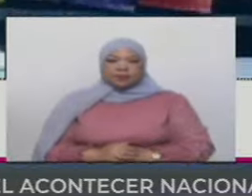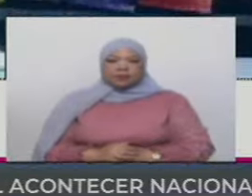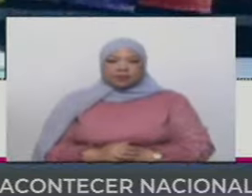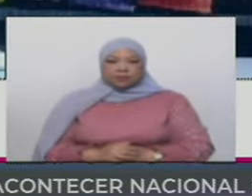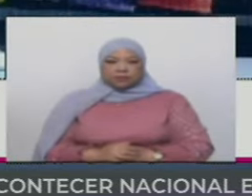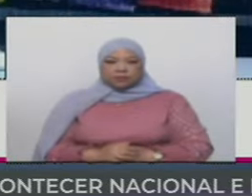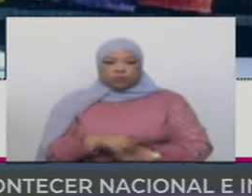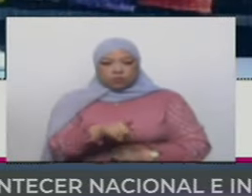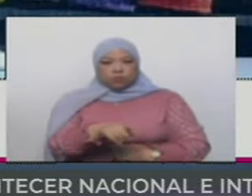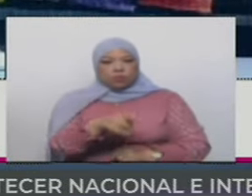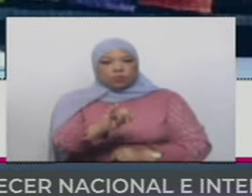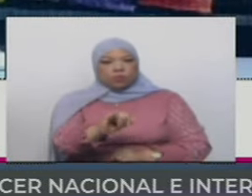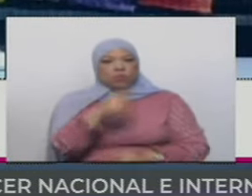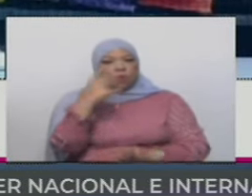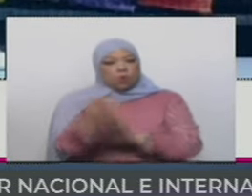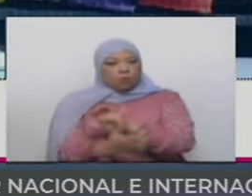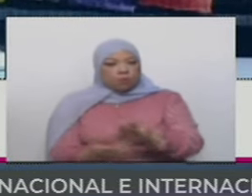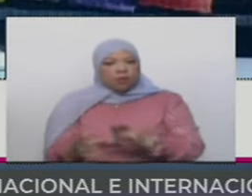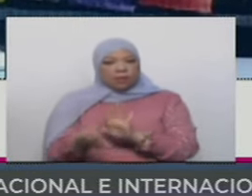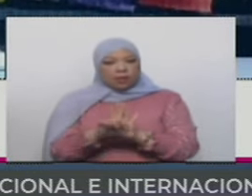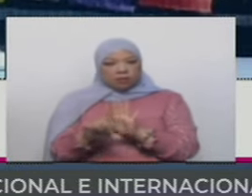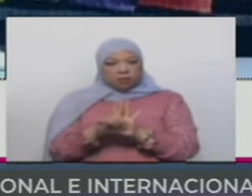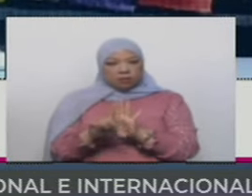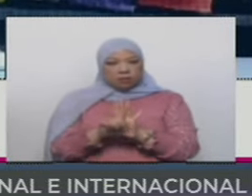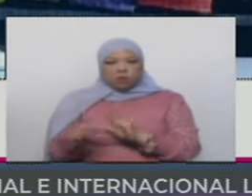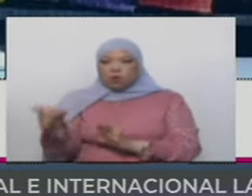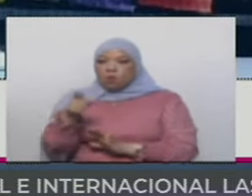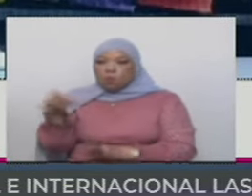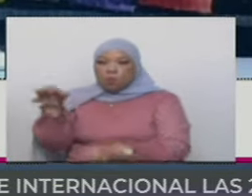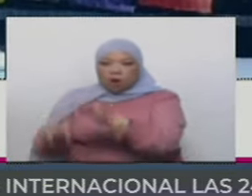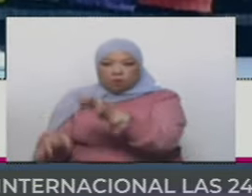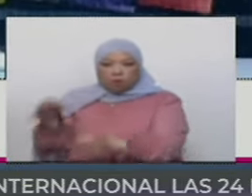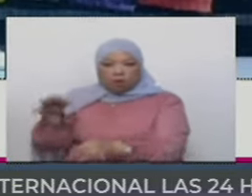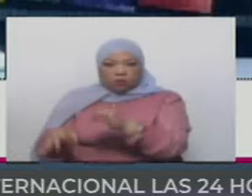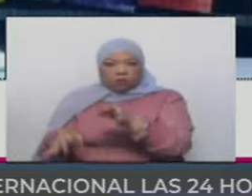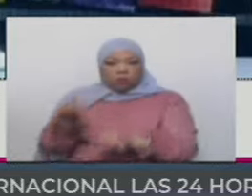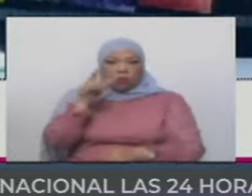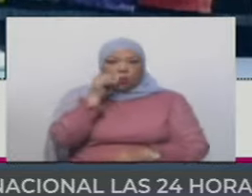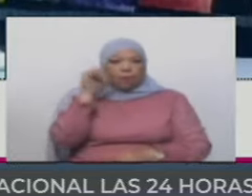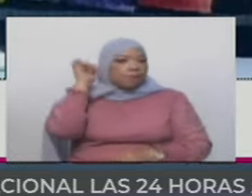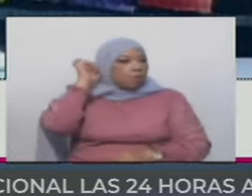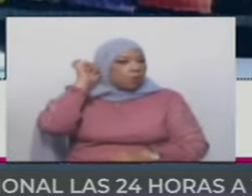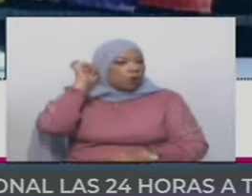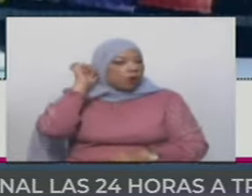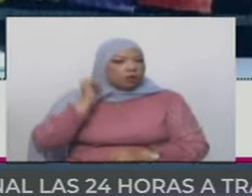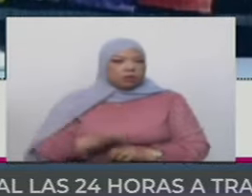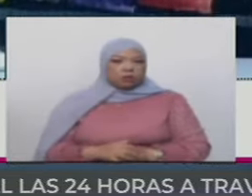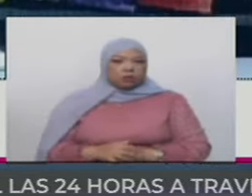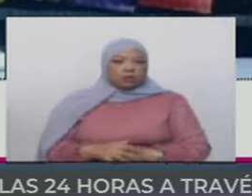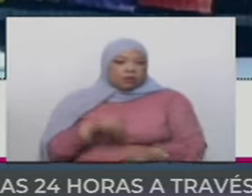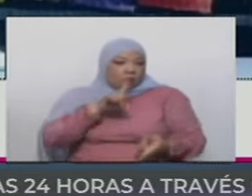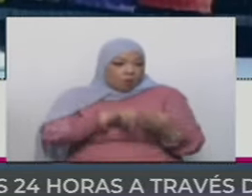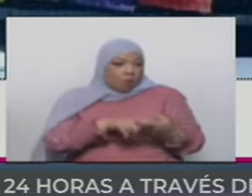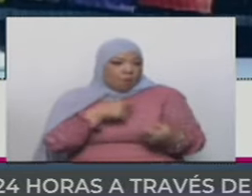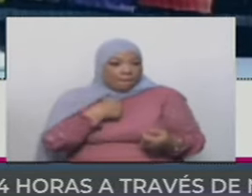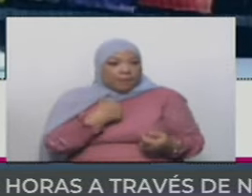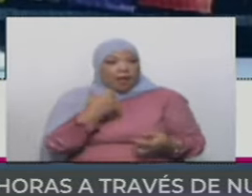Si usted tiene un problema legal, tiene que buscarse una abogada. Como Cilia,